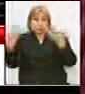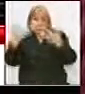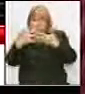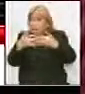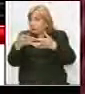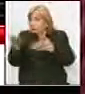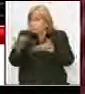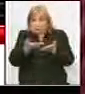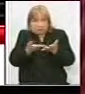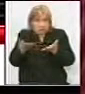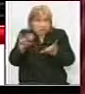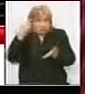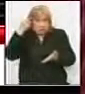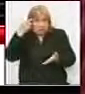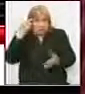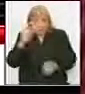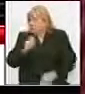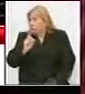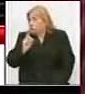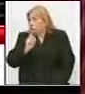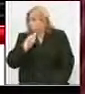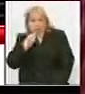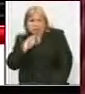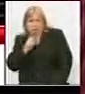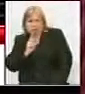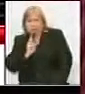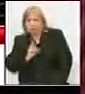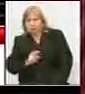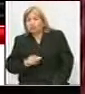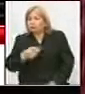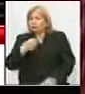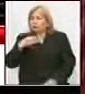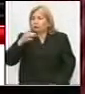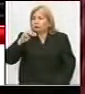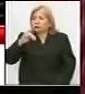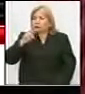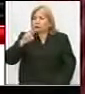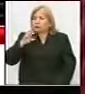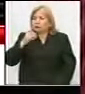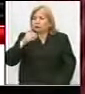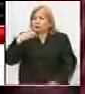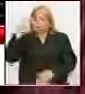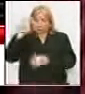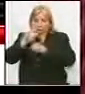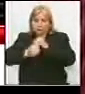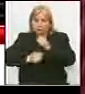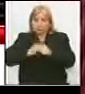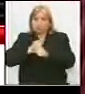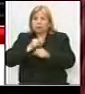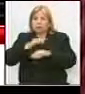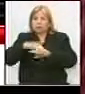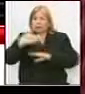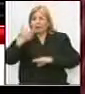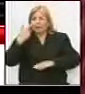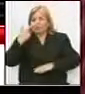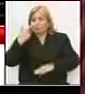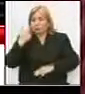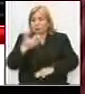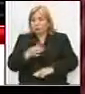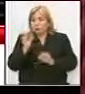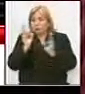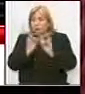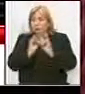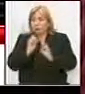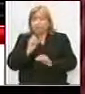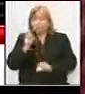político? Ninguno. ¿Con el señor Omar Marcos Arteaga? Lo conocí años después, muchos años después. ¿En qué año podría precisarnos?